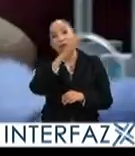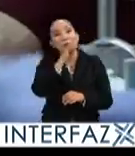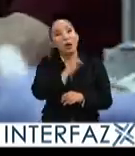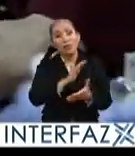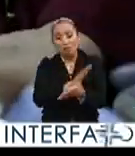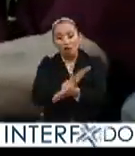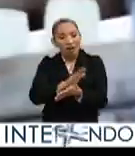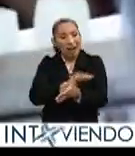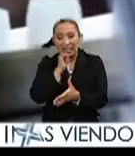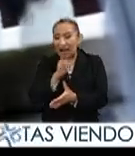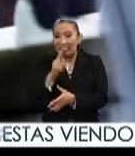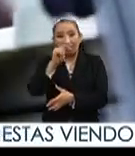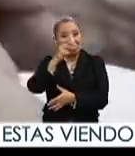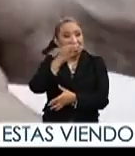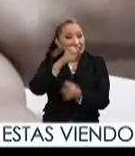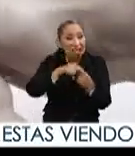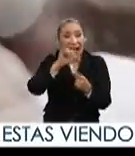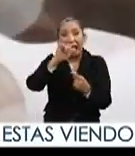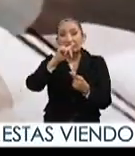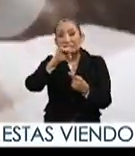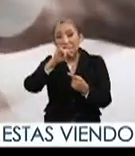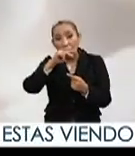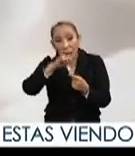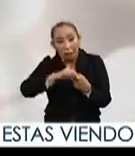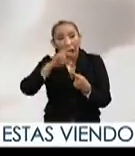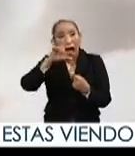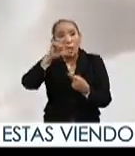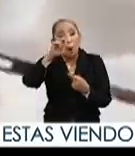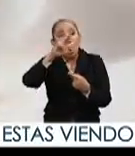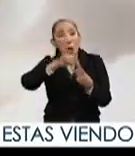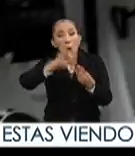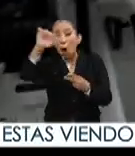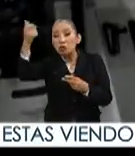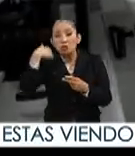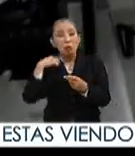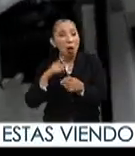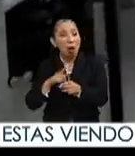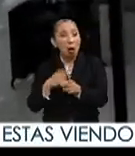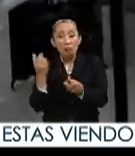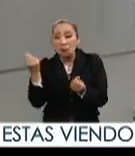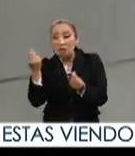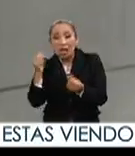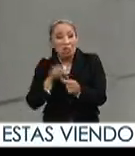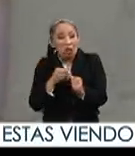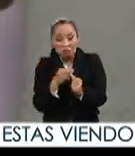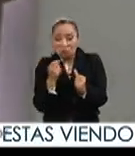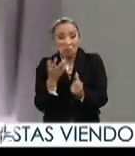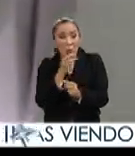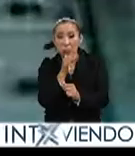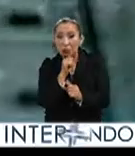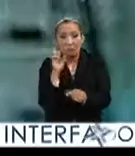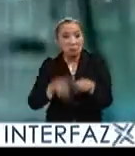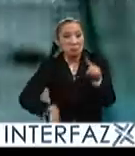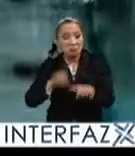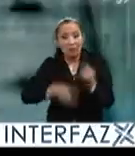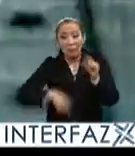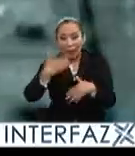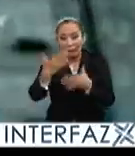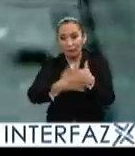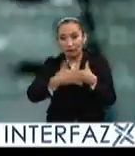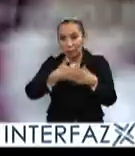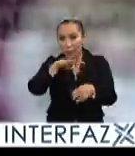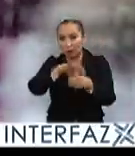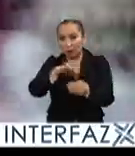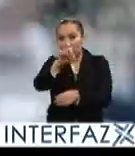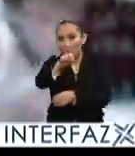puede borrar con thinner, acetona, cloro u otro solvente de estos fuertes. Para la jornada electoral del